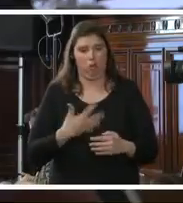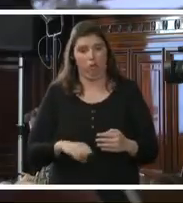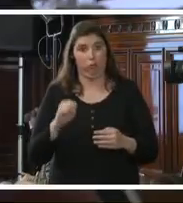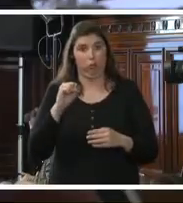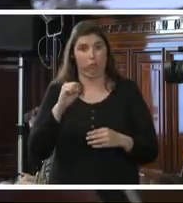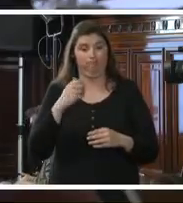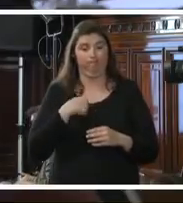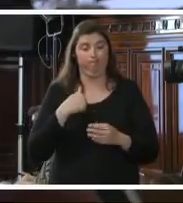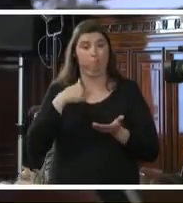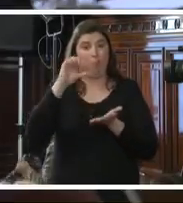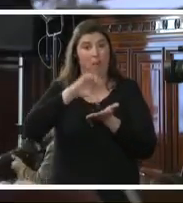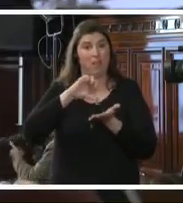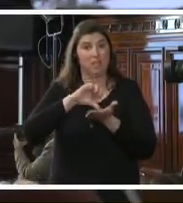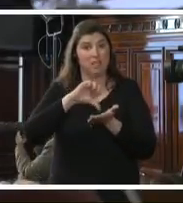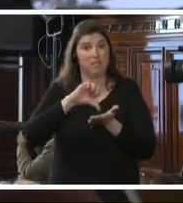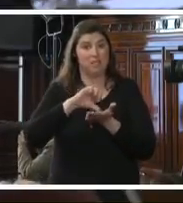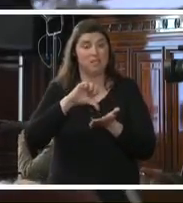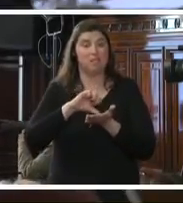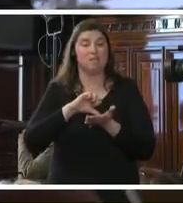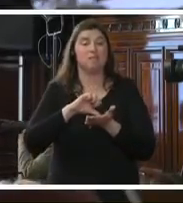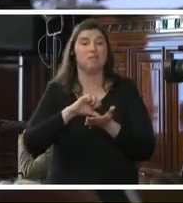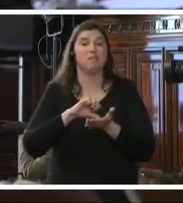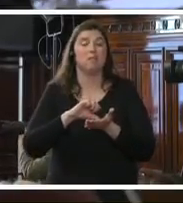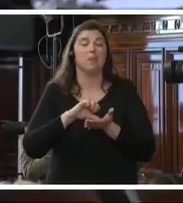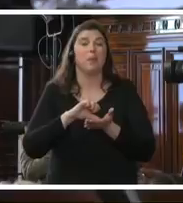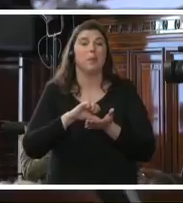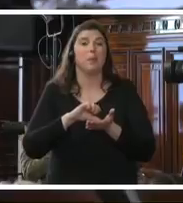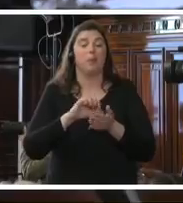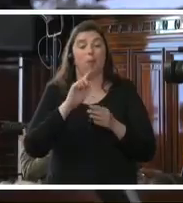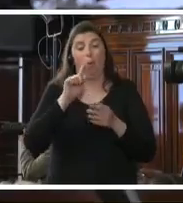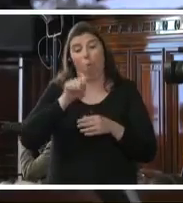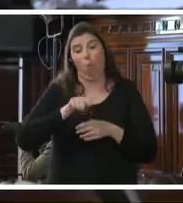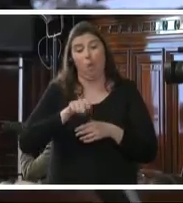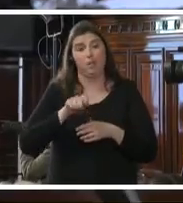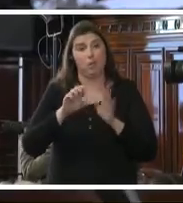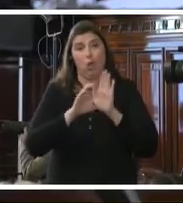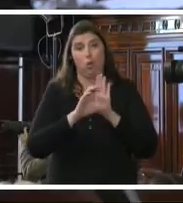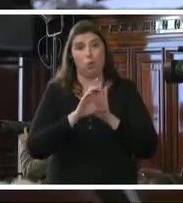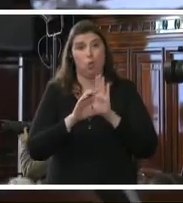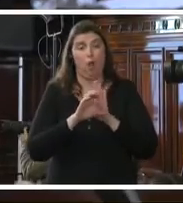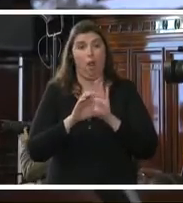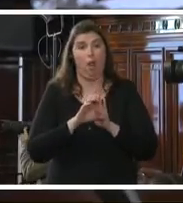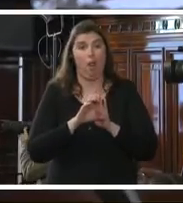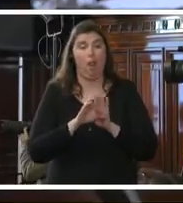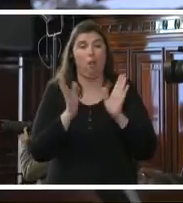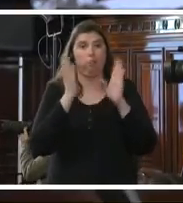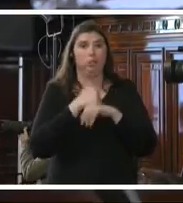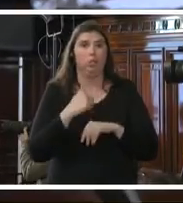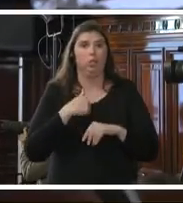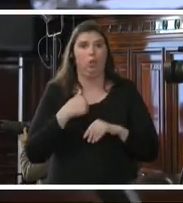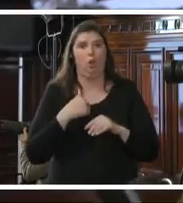mi país durante muchos años, en cada una de mis decisiones como juez constitucional, terminé calificado como el